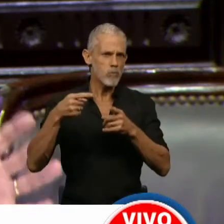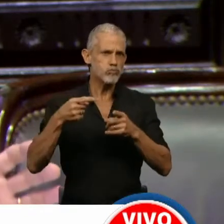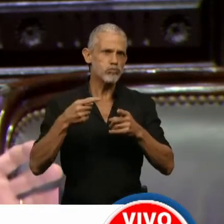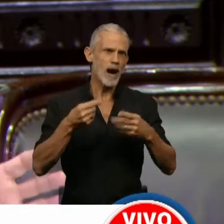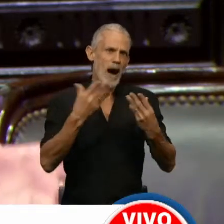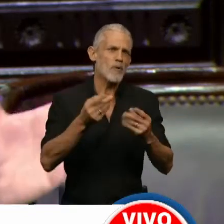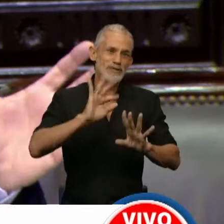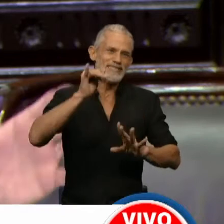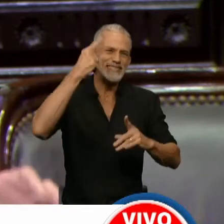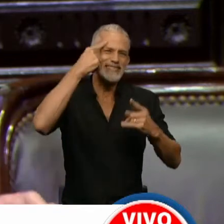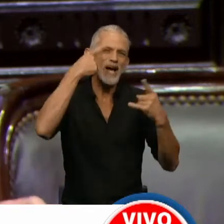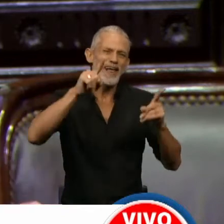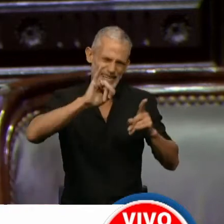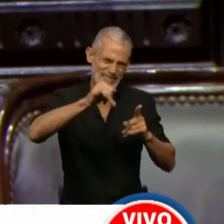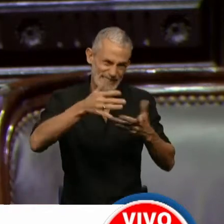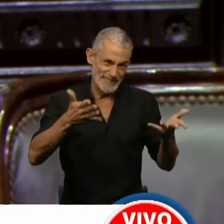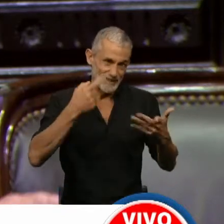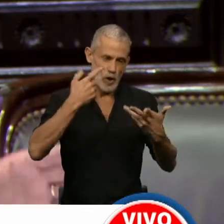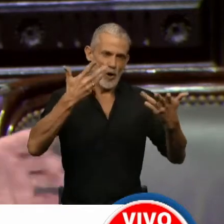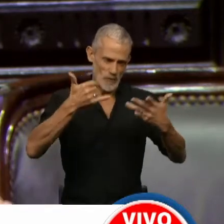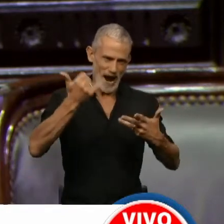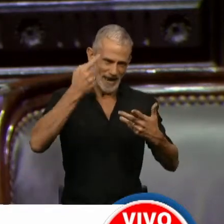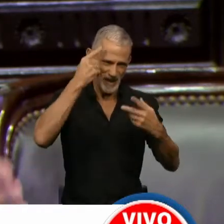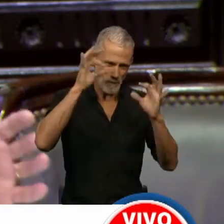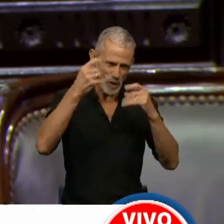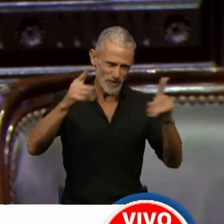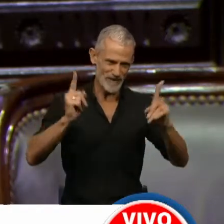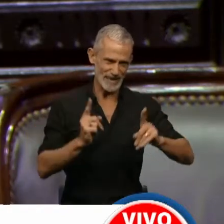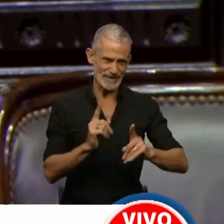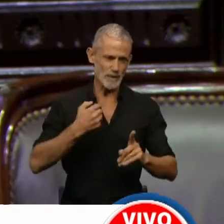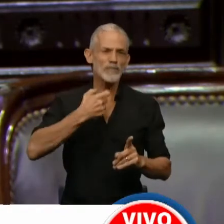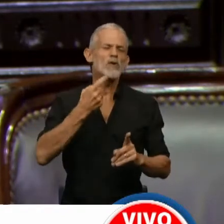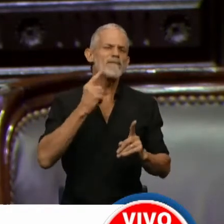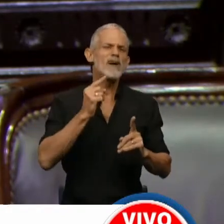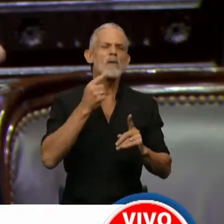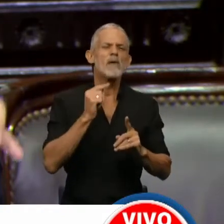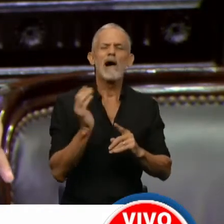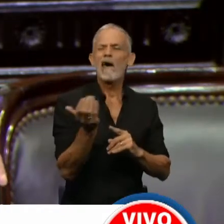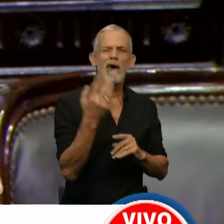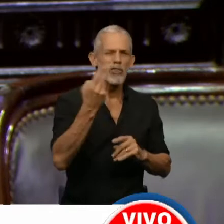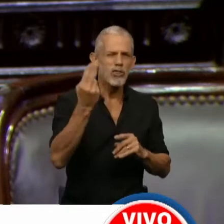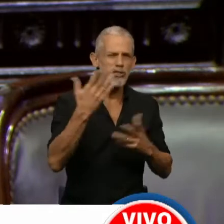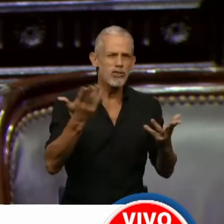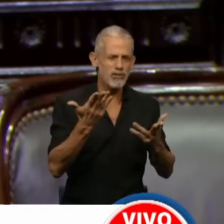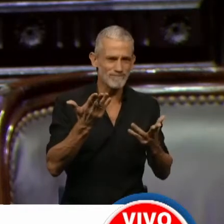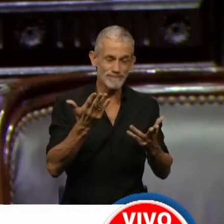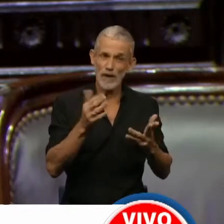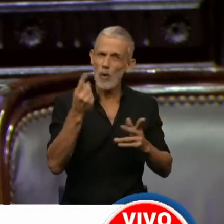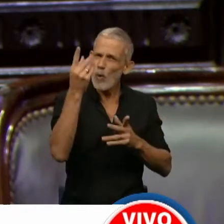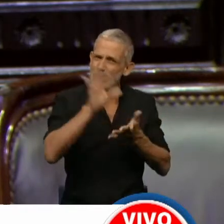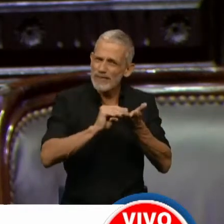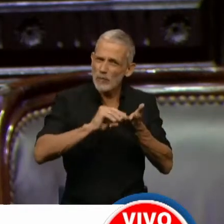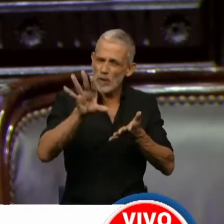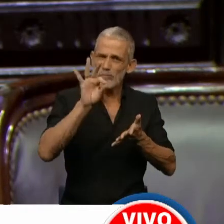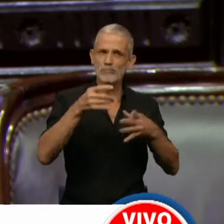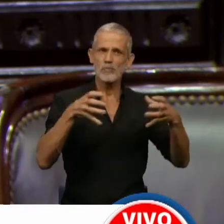sí, tenemos disidencias. Y yo quiero ver, y quiero decir un poco, porque acá se habla de limosna, pero quiero tomar con lo que dijo un diputado del